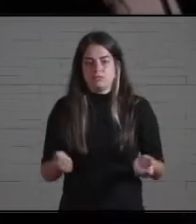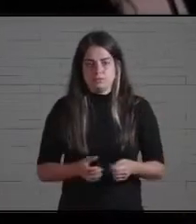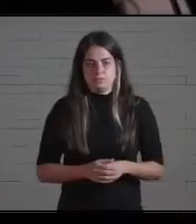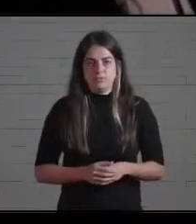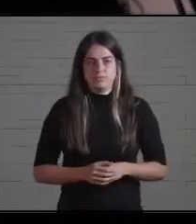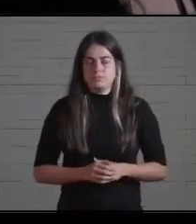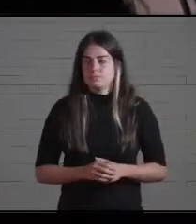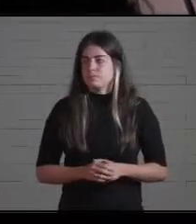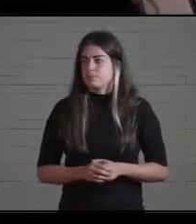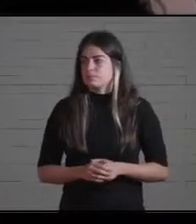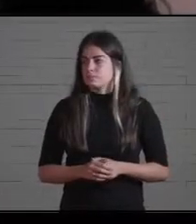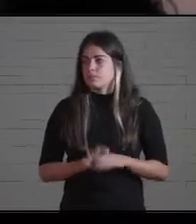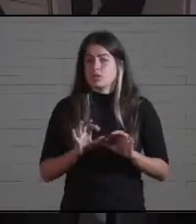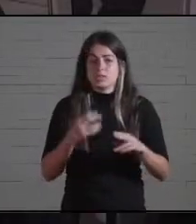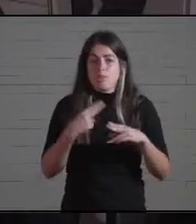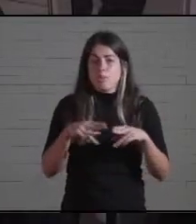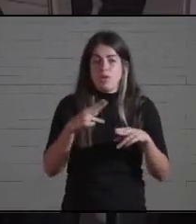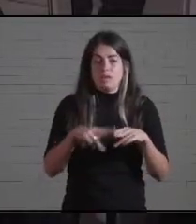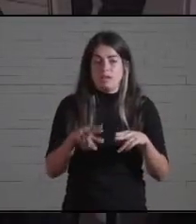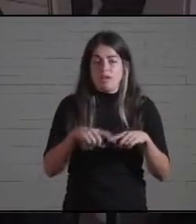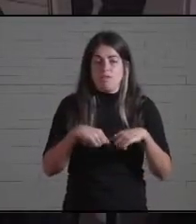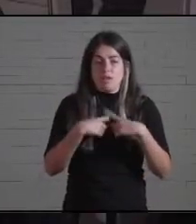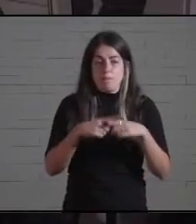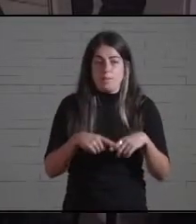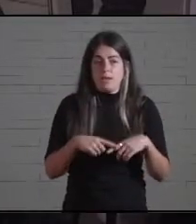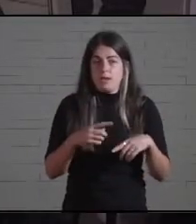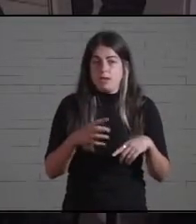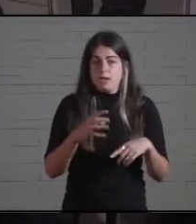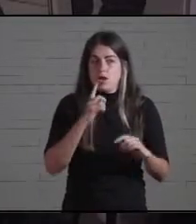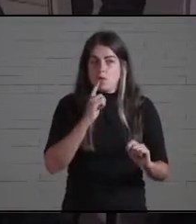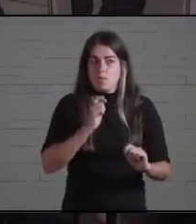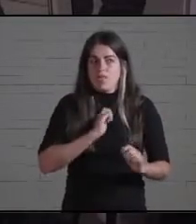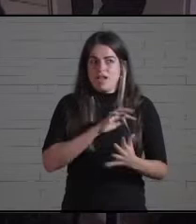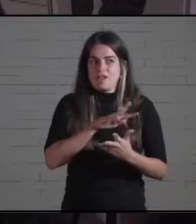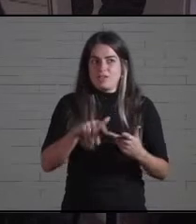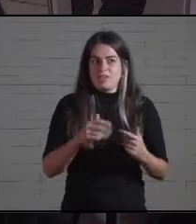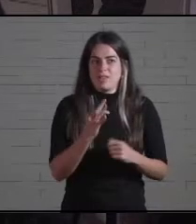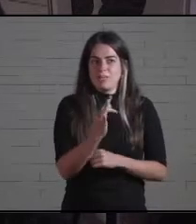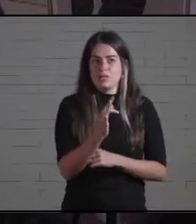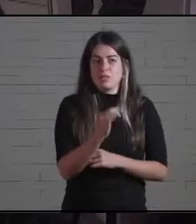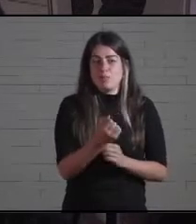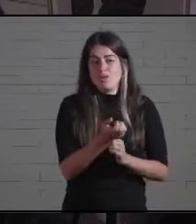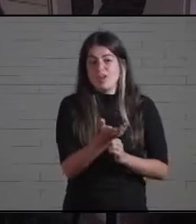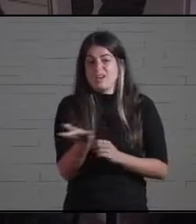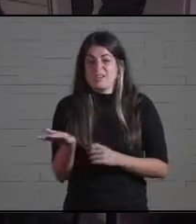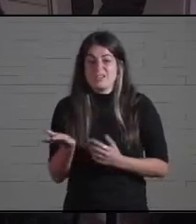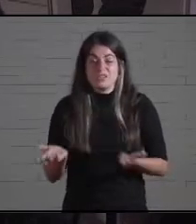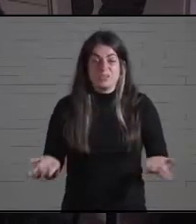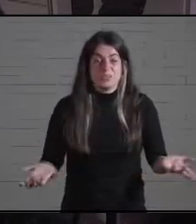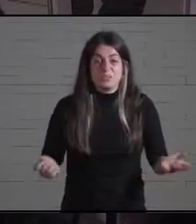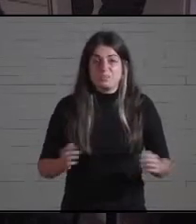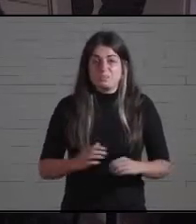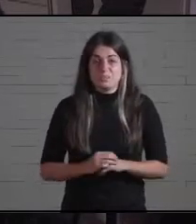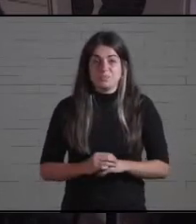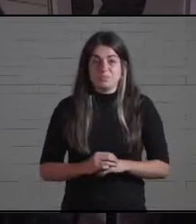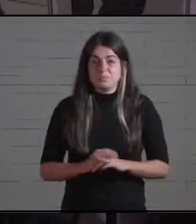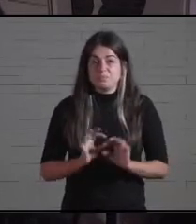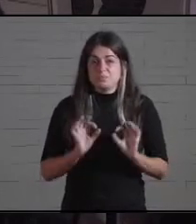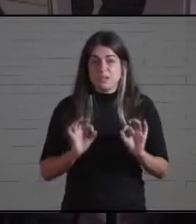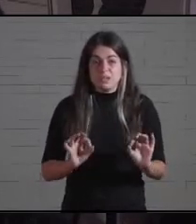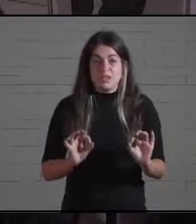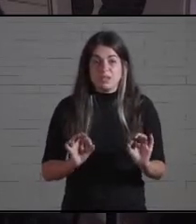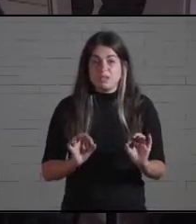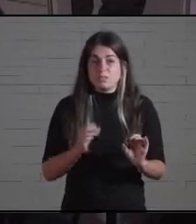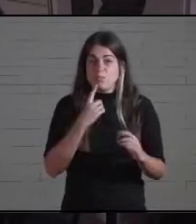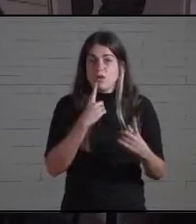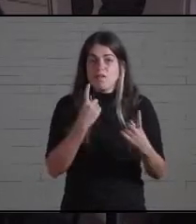considerablemente. Esa es la política familiar que trae buenas noticias, porque el resto más bien es la estagnación y la